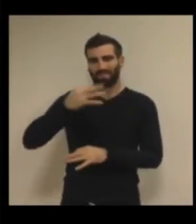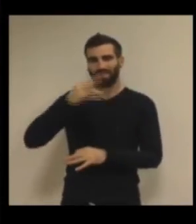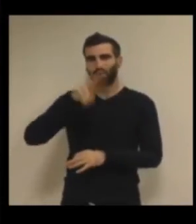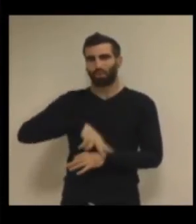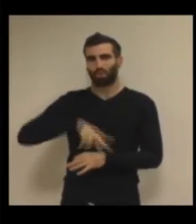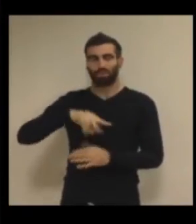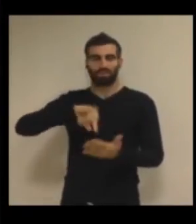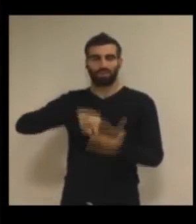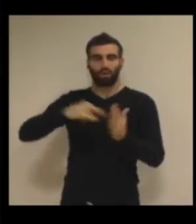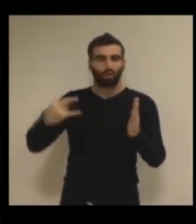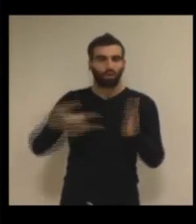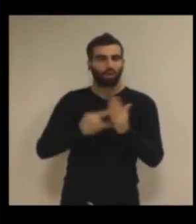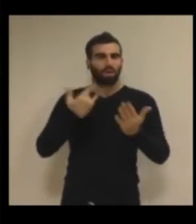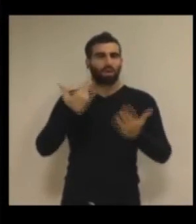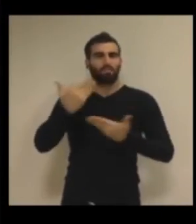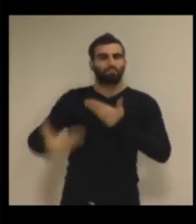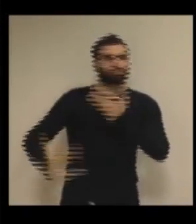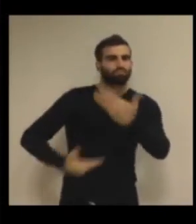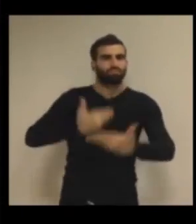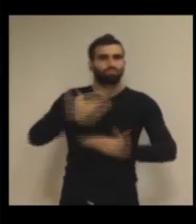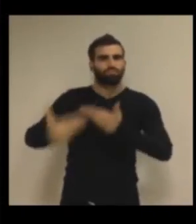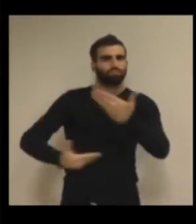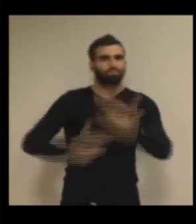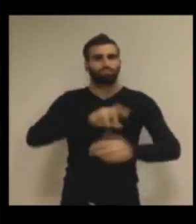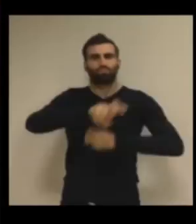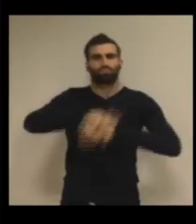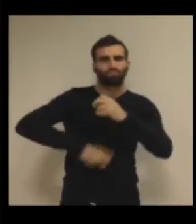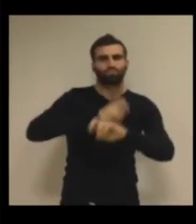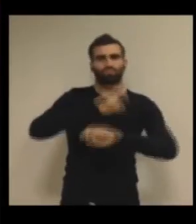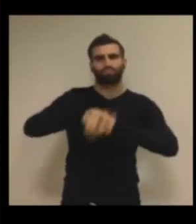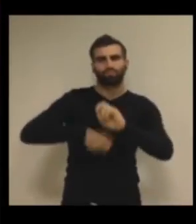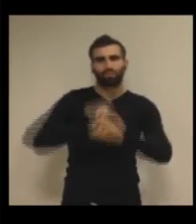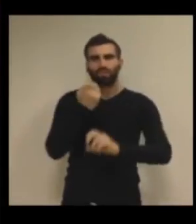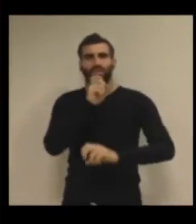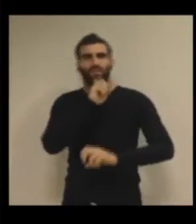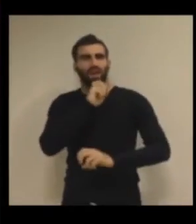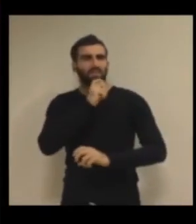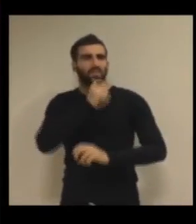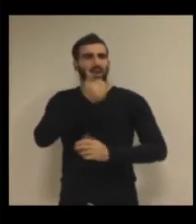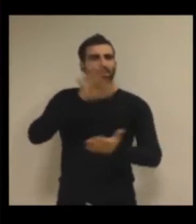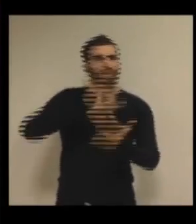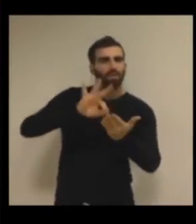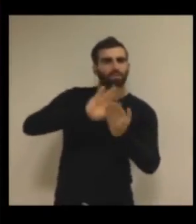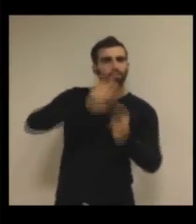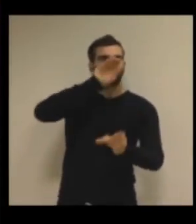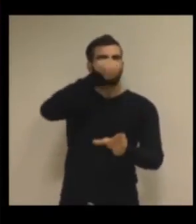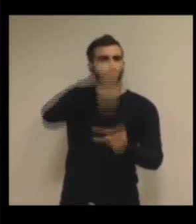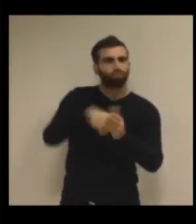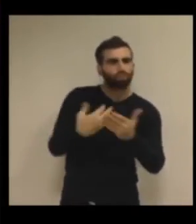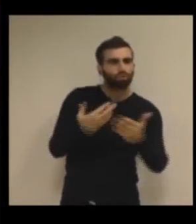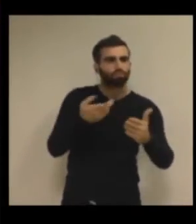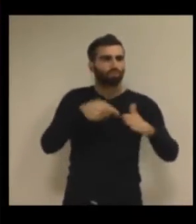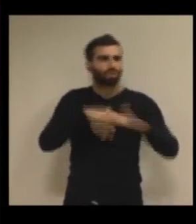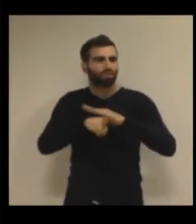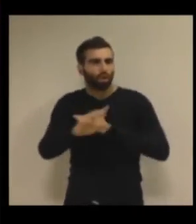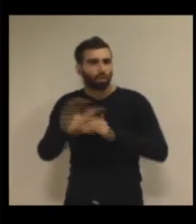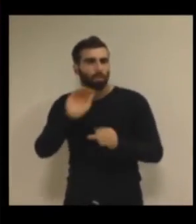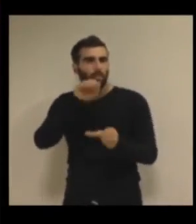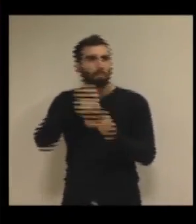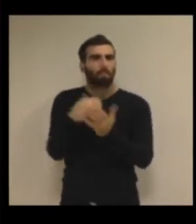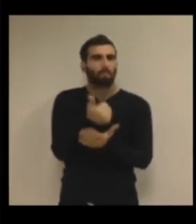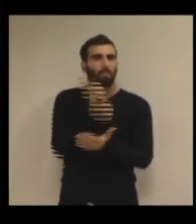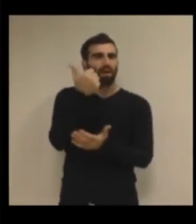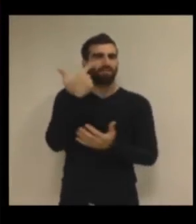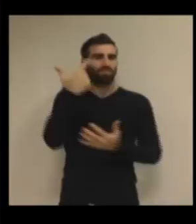compleja y va introduciendo nuevos servicios, nuevos requerimientos, y una madurez al 100%